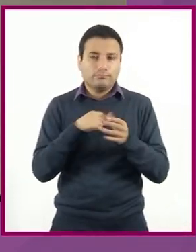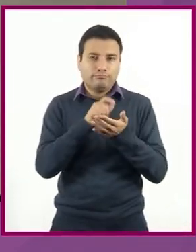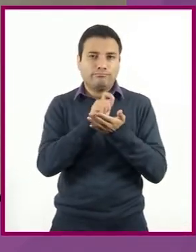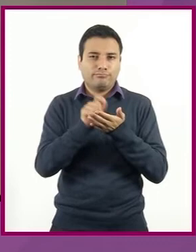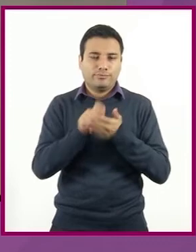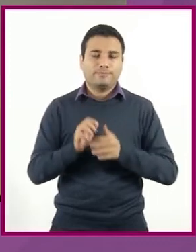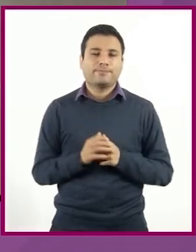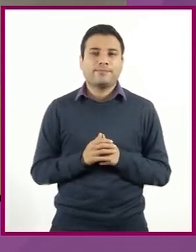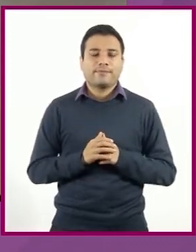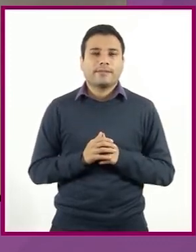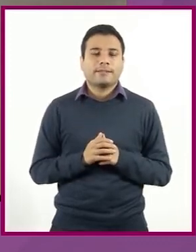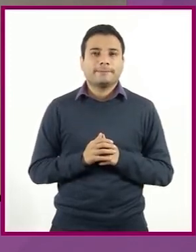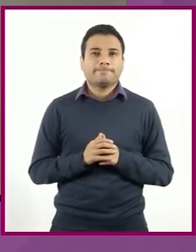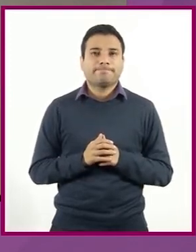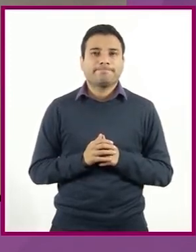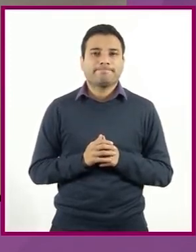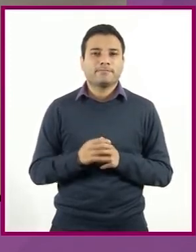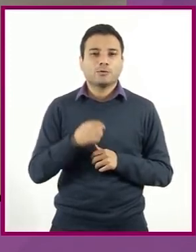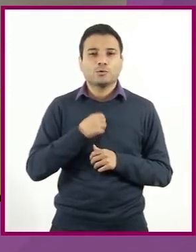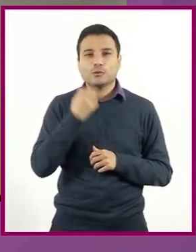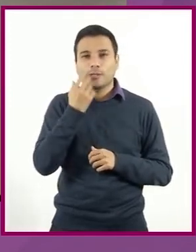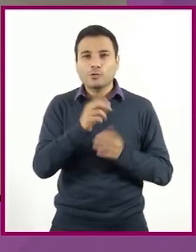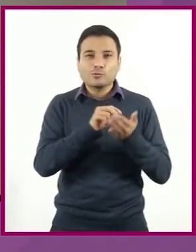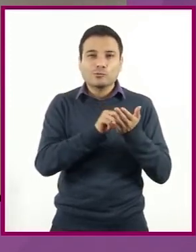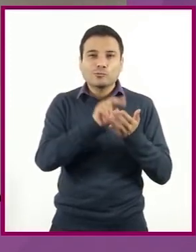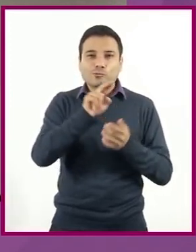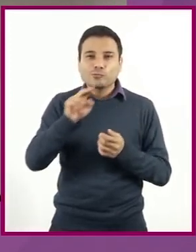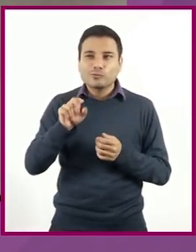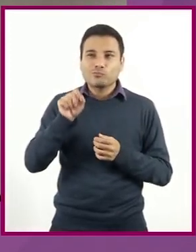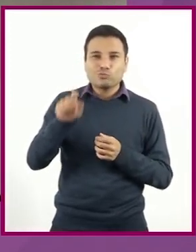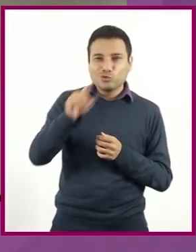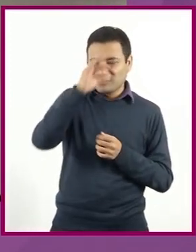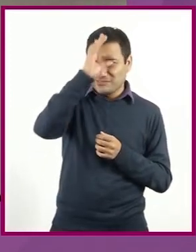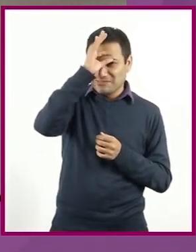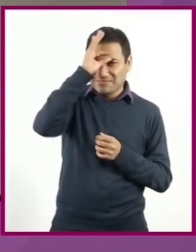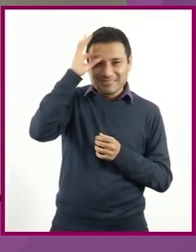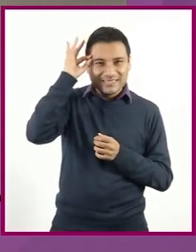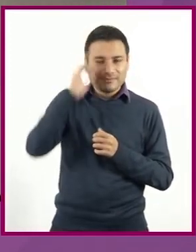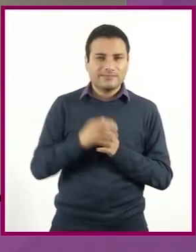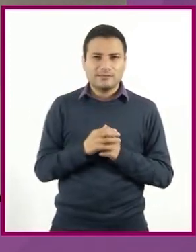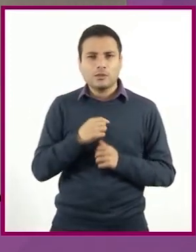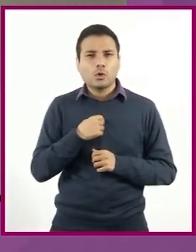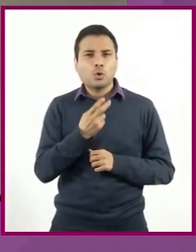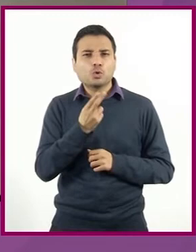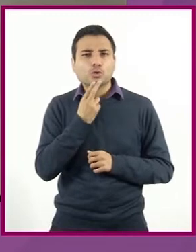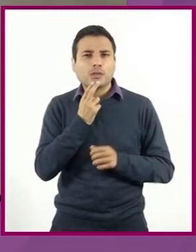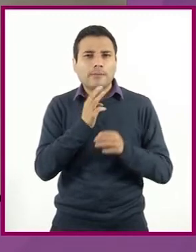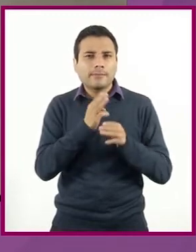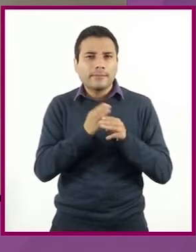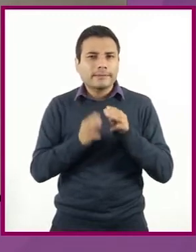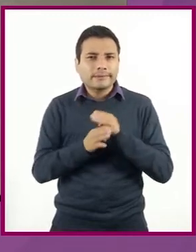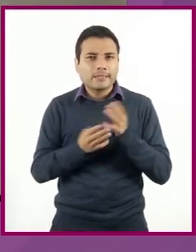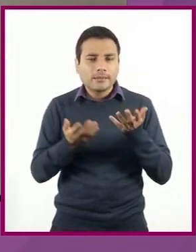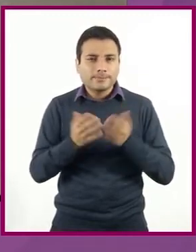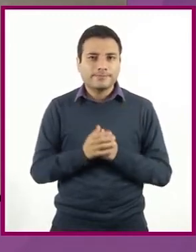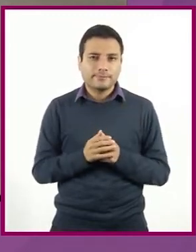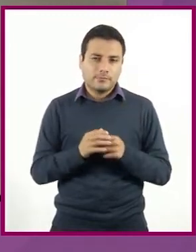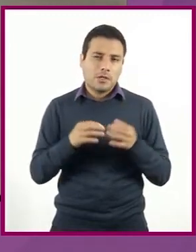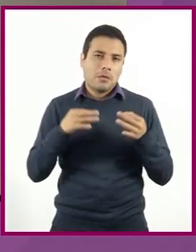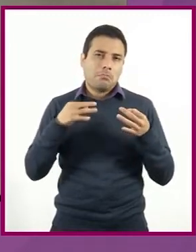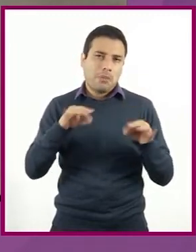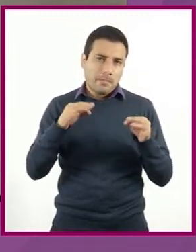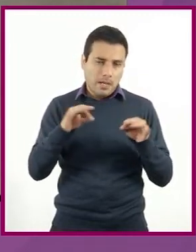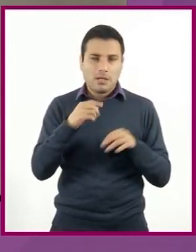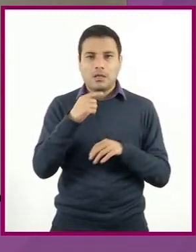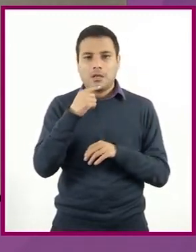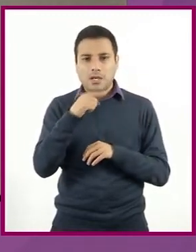Intenté realizar una de las pinturas de Frida Kahlo. Los únicos materiales que utilicé, una hoja, lápiz